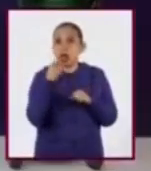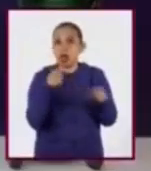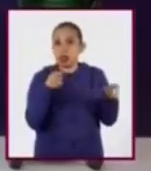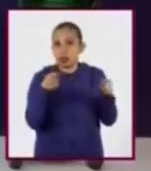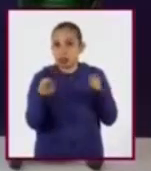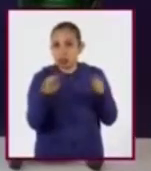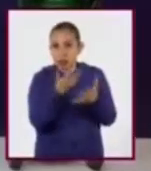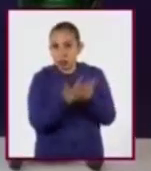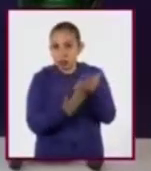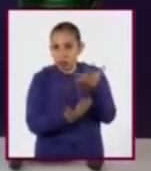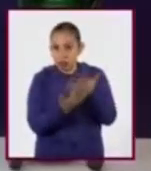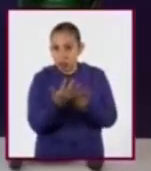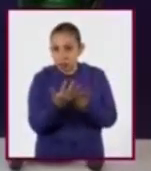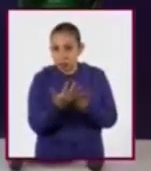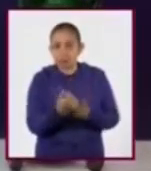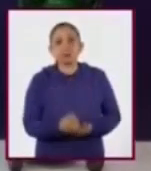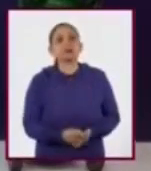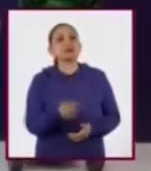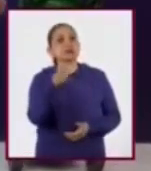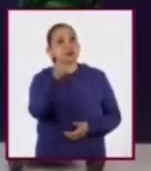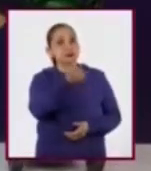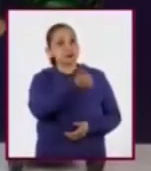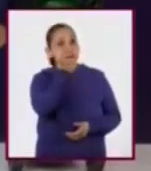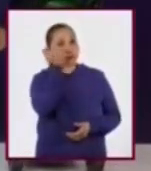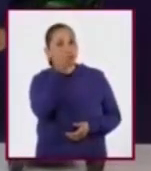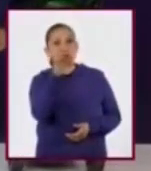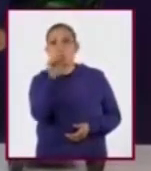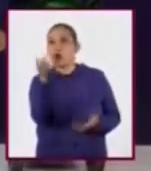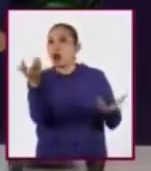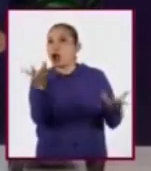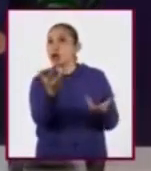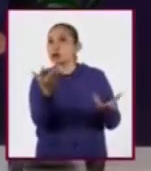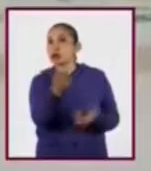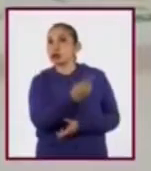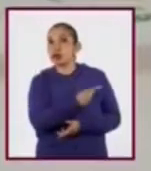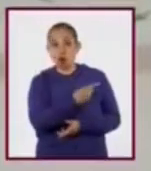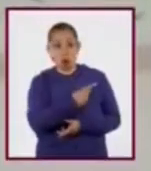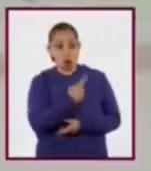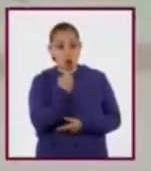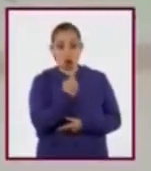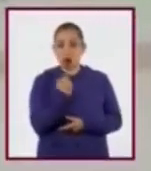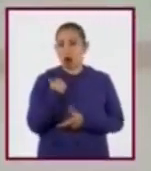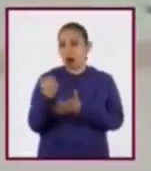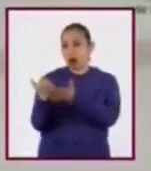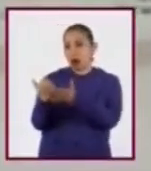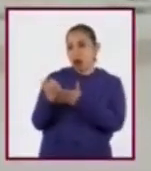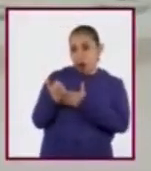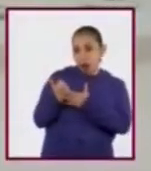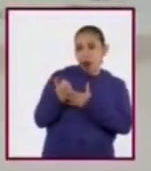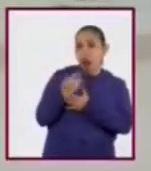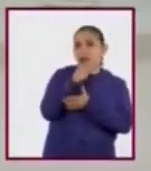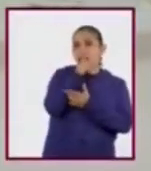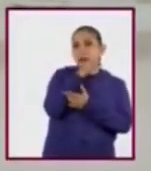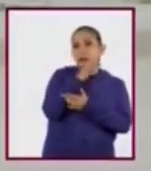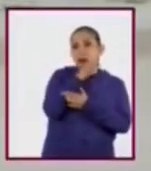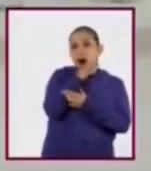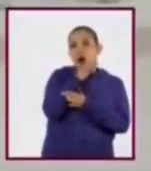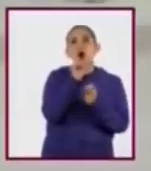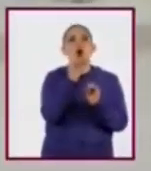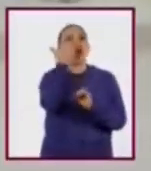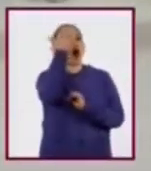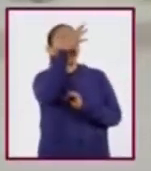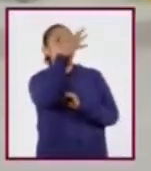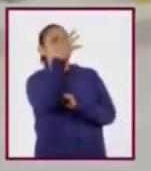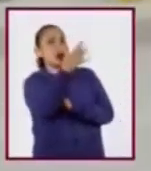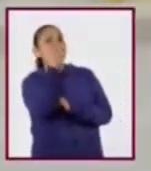manejarlos o manipularlos. Estudiantes, no lo practiquen solo. Soliciten la ayuda de sus padres o de un